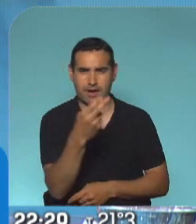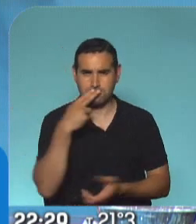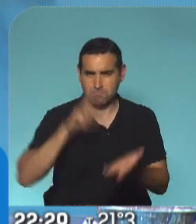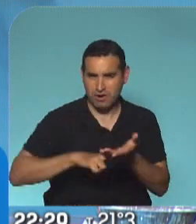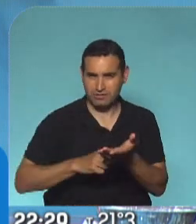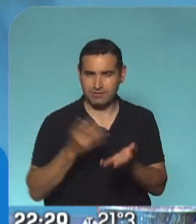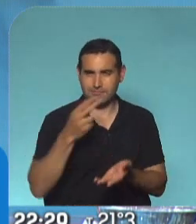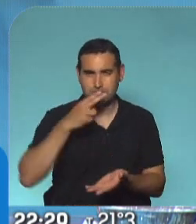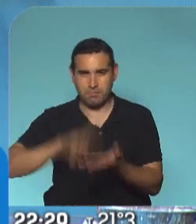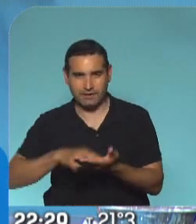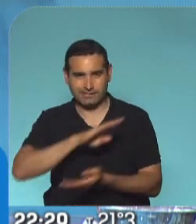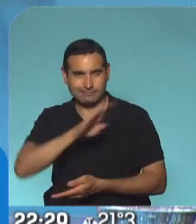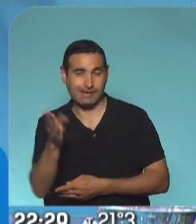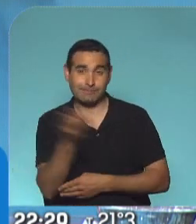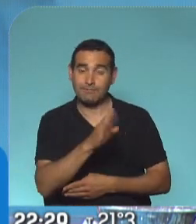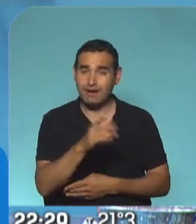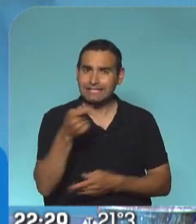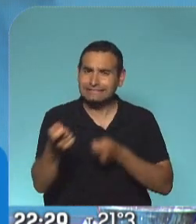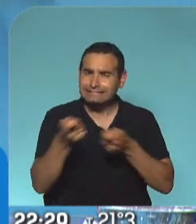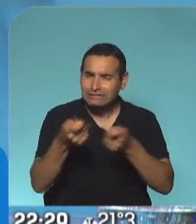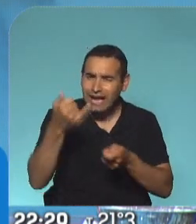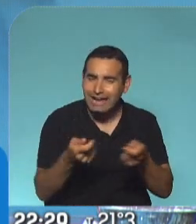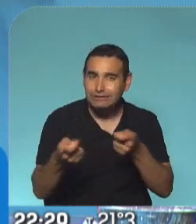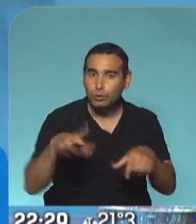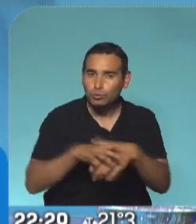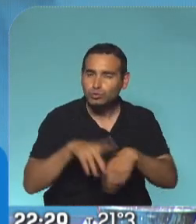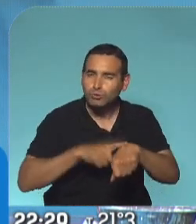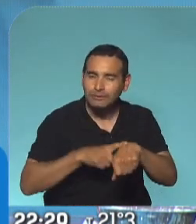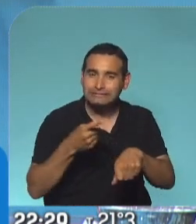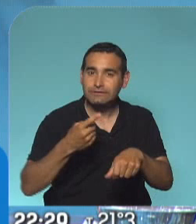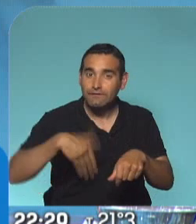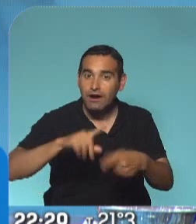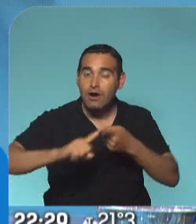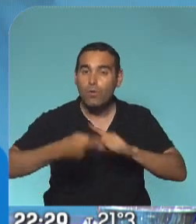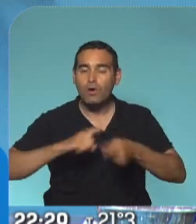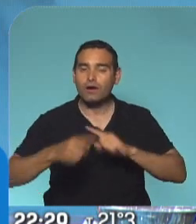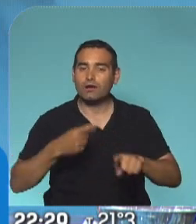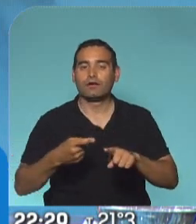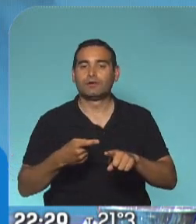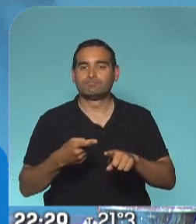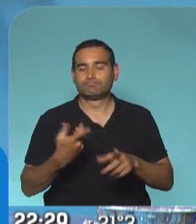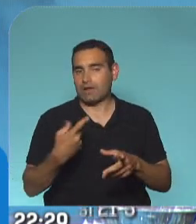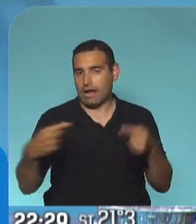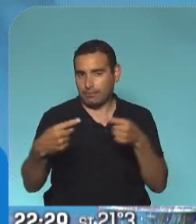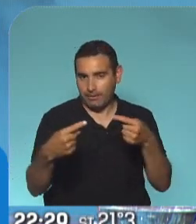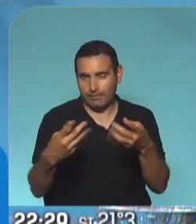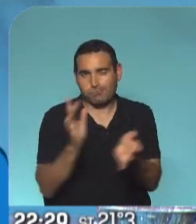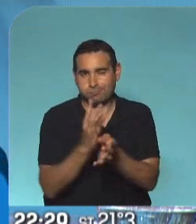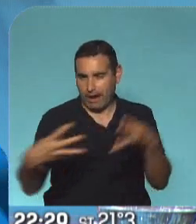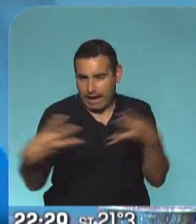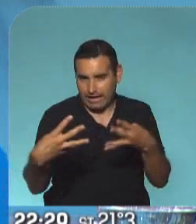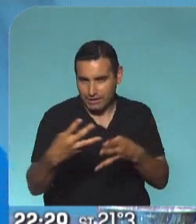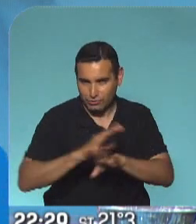y en un momento donde estaban en plena negociación, supuestamente para llegar a un acuerdo y terminar con esa guerra, esa disputa que